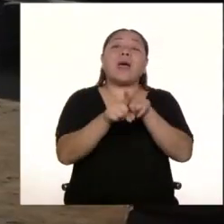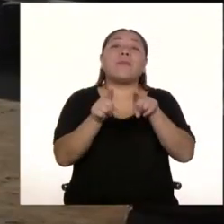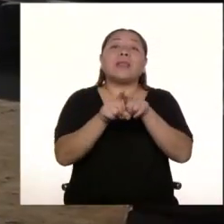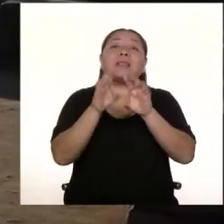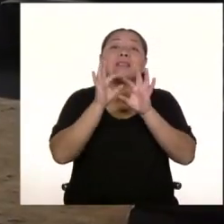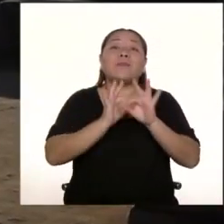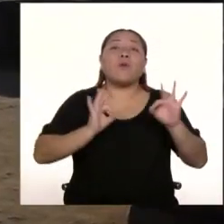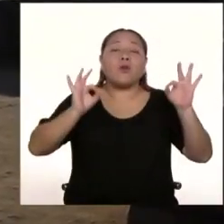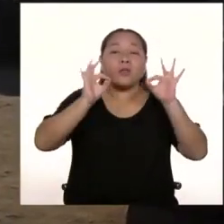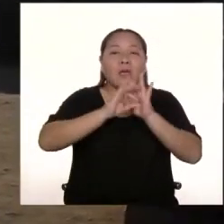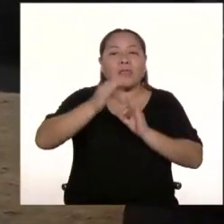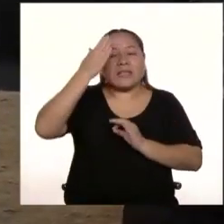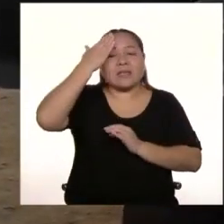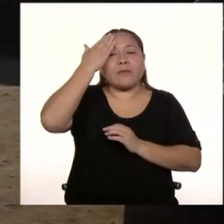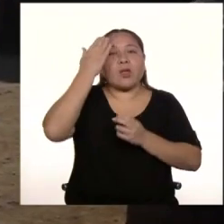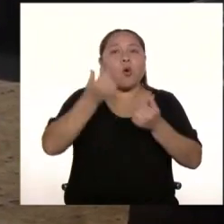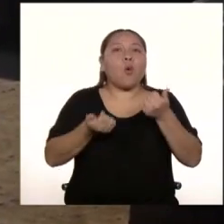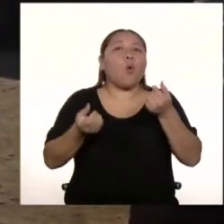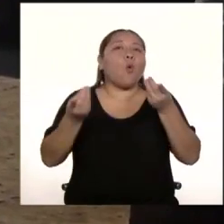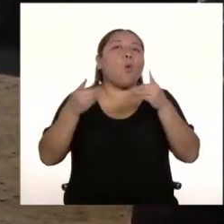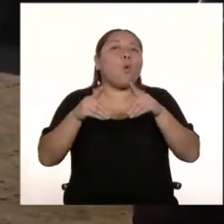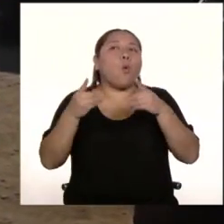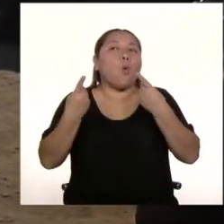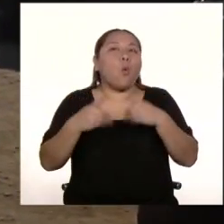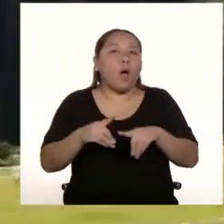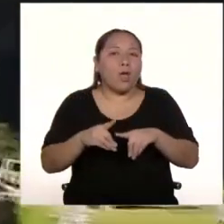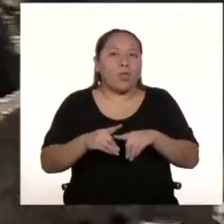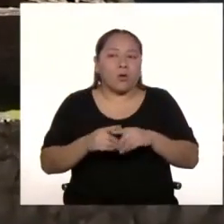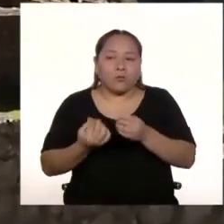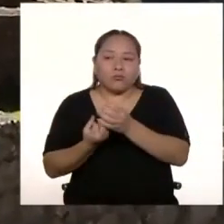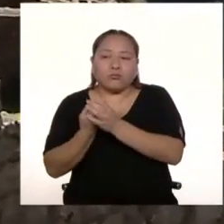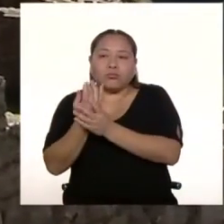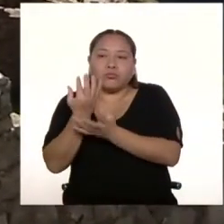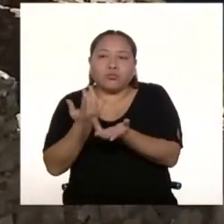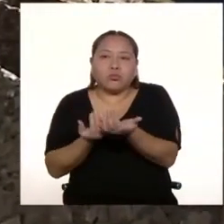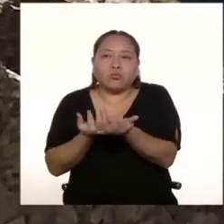cosecha, y el trazo mismo de la ciudad.